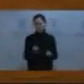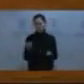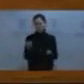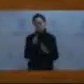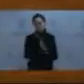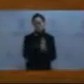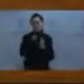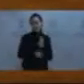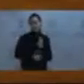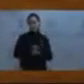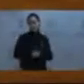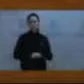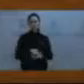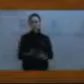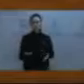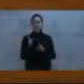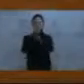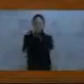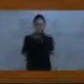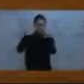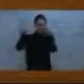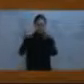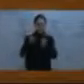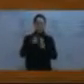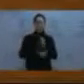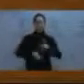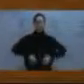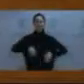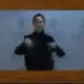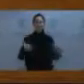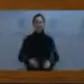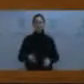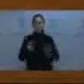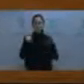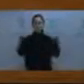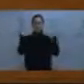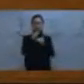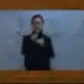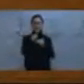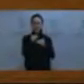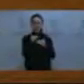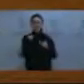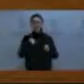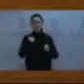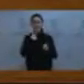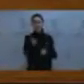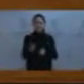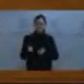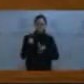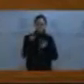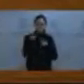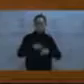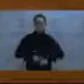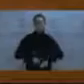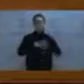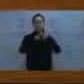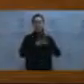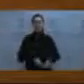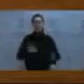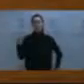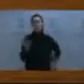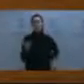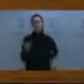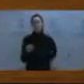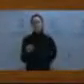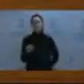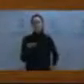establecerse. Respecto de los protocolos de seguridad y de atención, ya se anunció también que se revisarían. Son protocolos